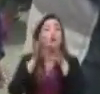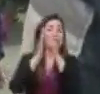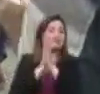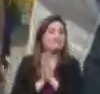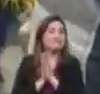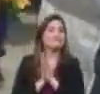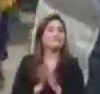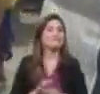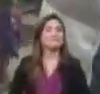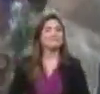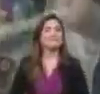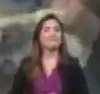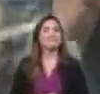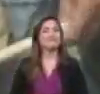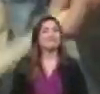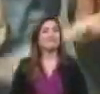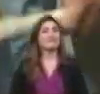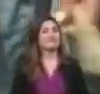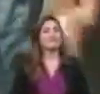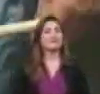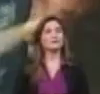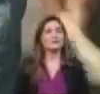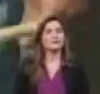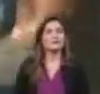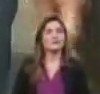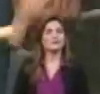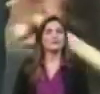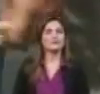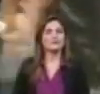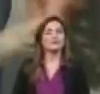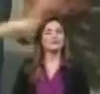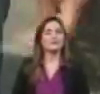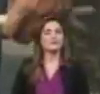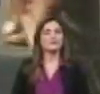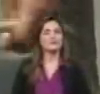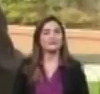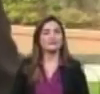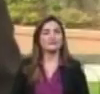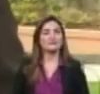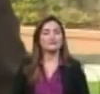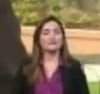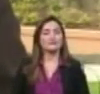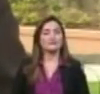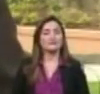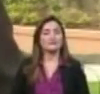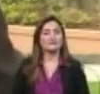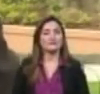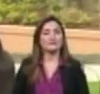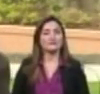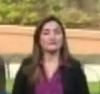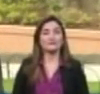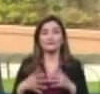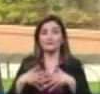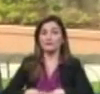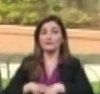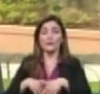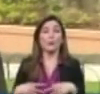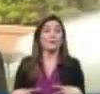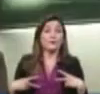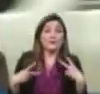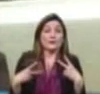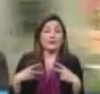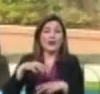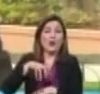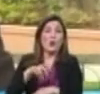pedidos de hace semanas. una vez que se ha concretado esta marcha por la vida y